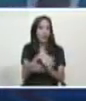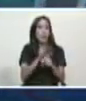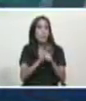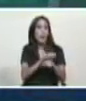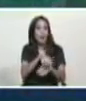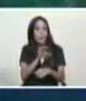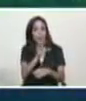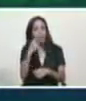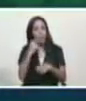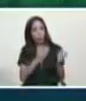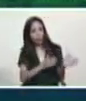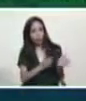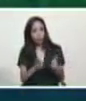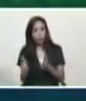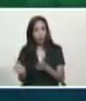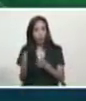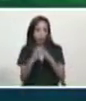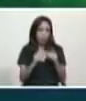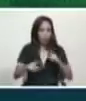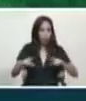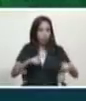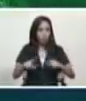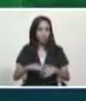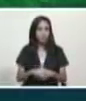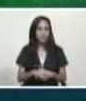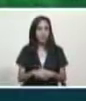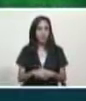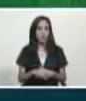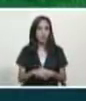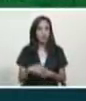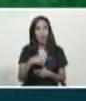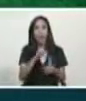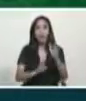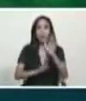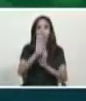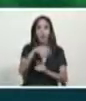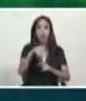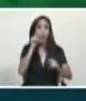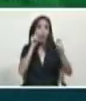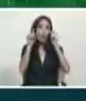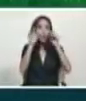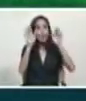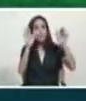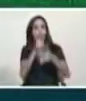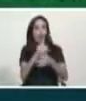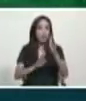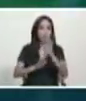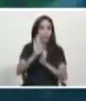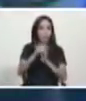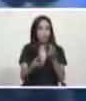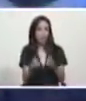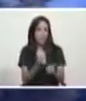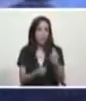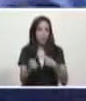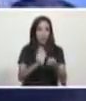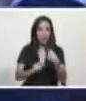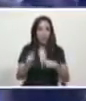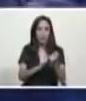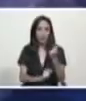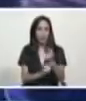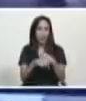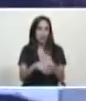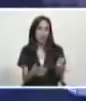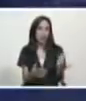gran organismo aglutinador de las inversiones, del desarrollo del turismo, del desarrollo del comercio diversificado